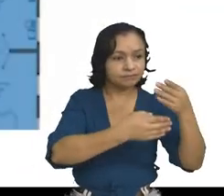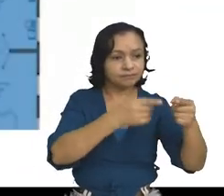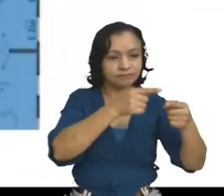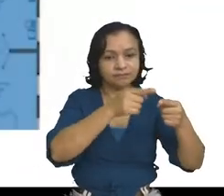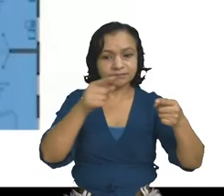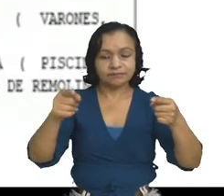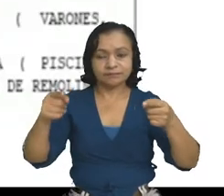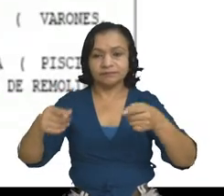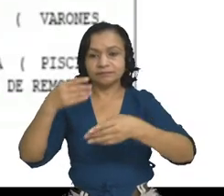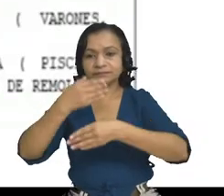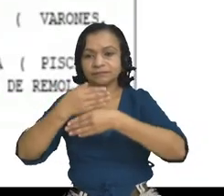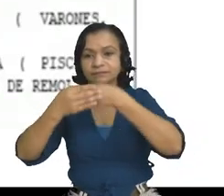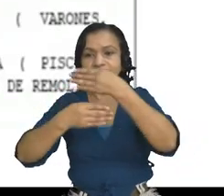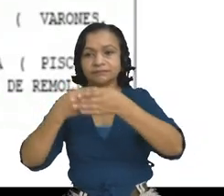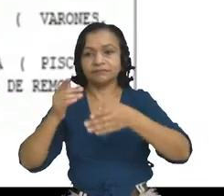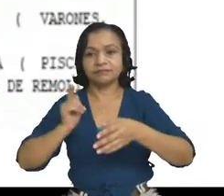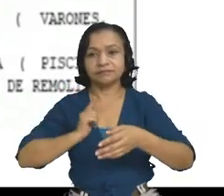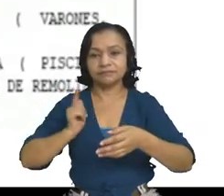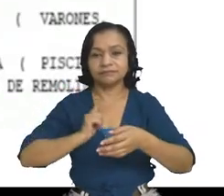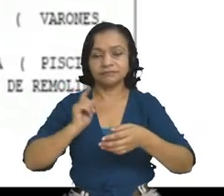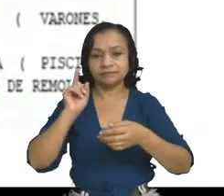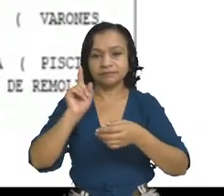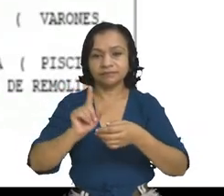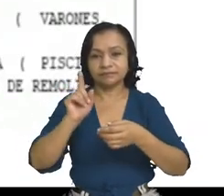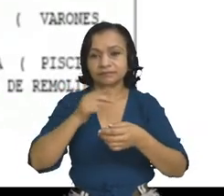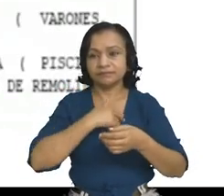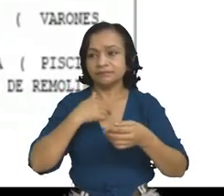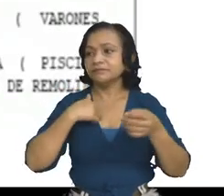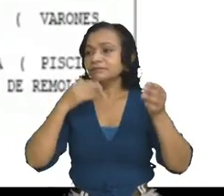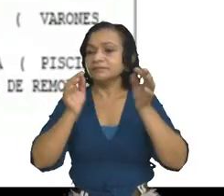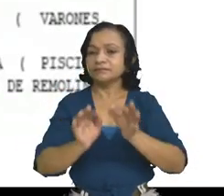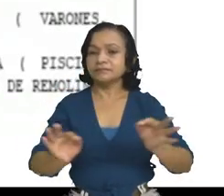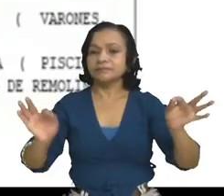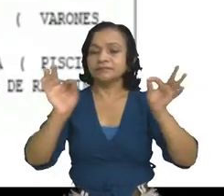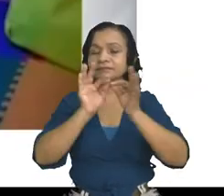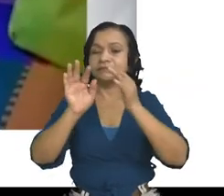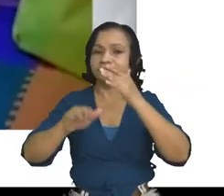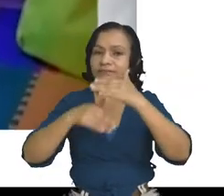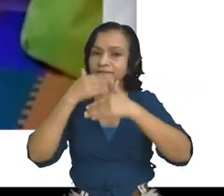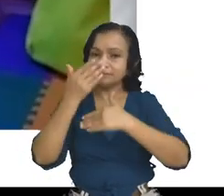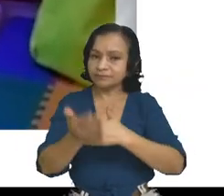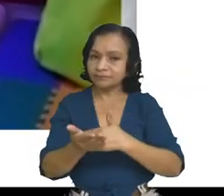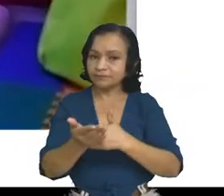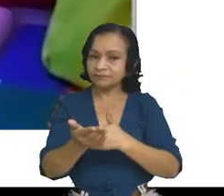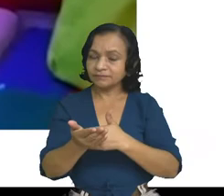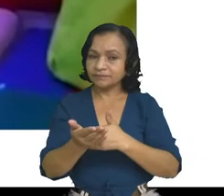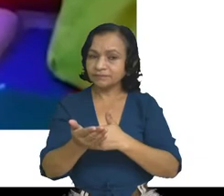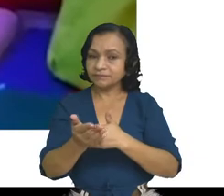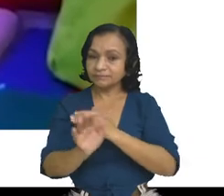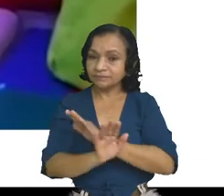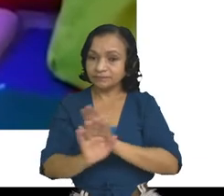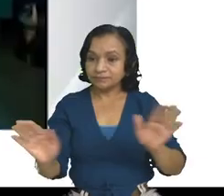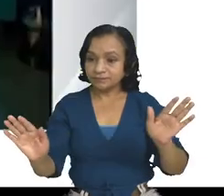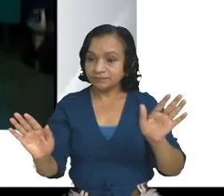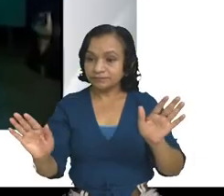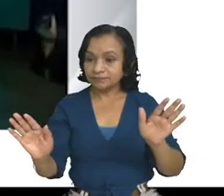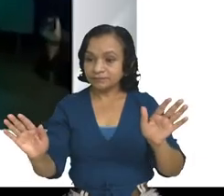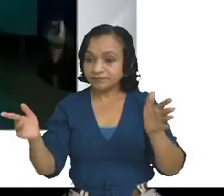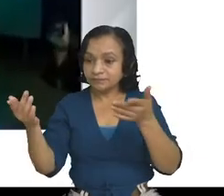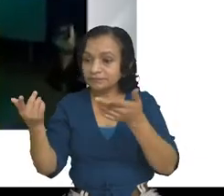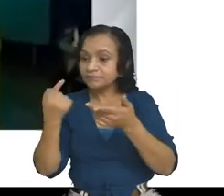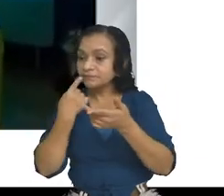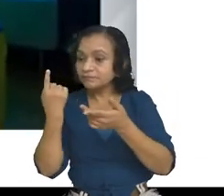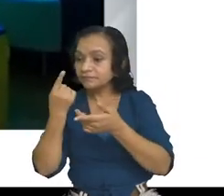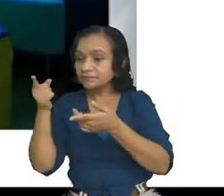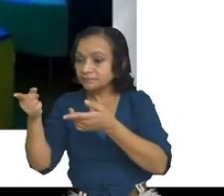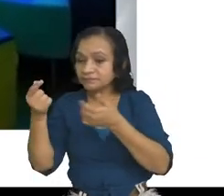de infraestructura para cumplir con esa primera etapa que es esencial. Y después ya tendríamos prácticamente, una vez superado toda esta parte